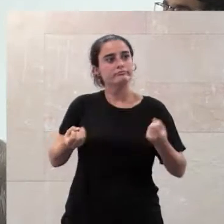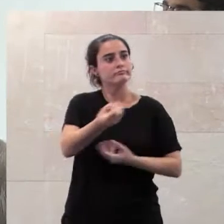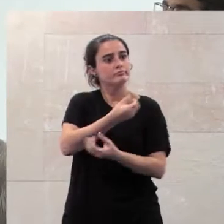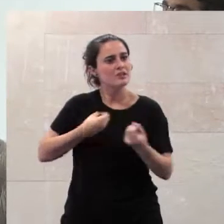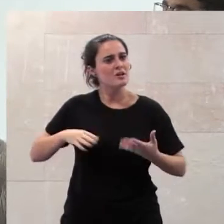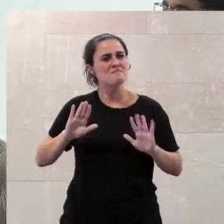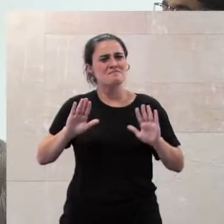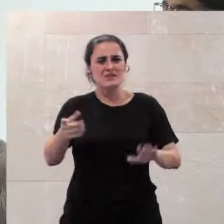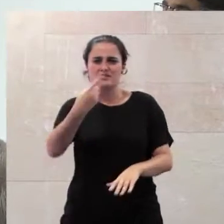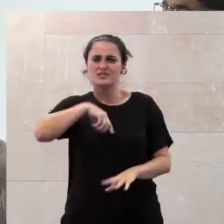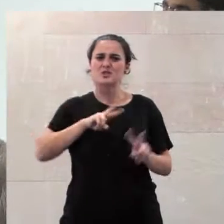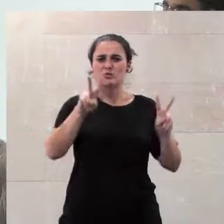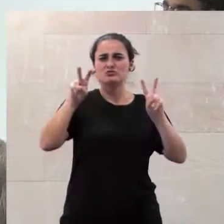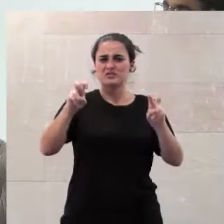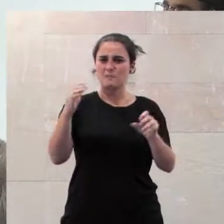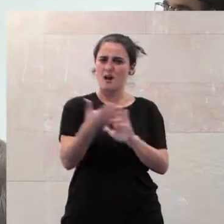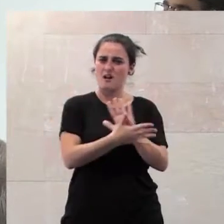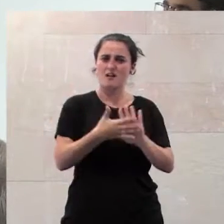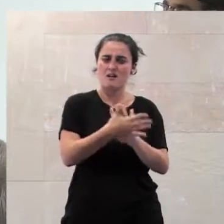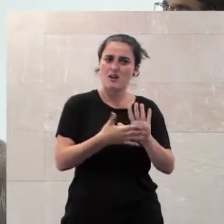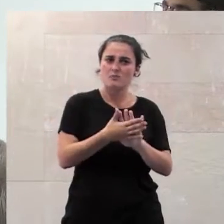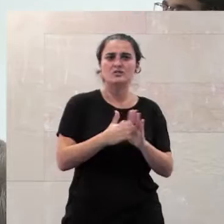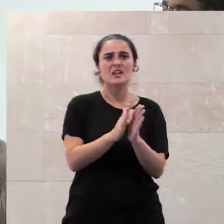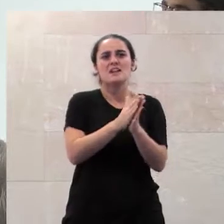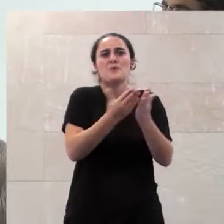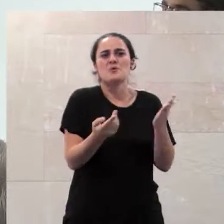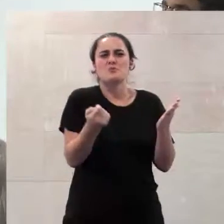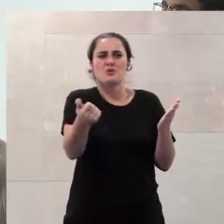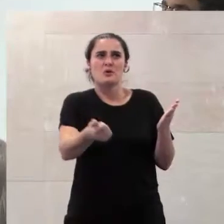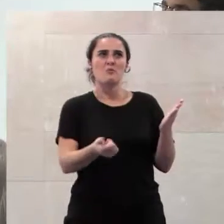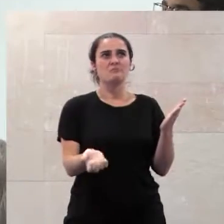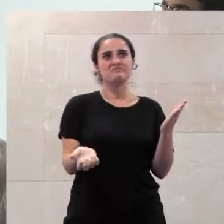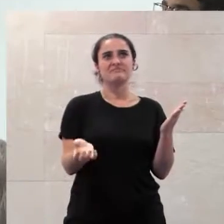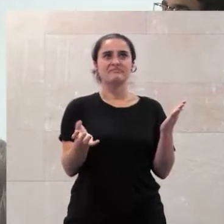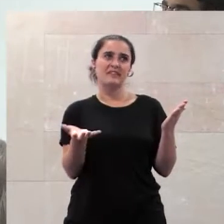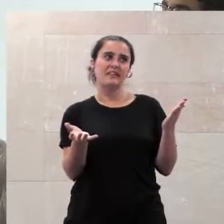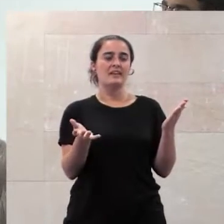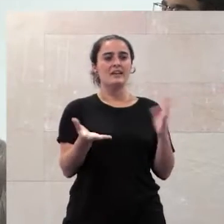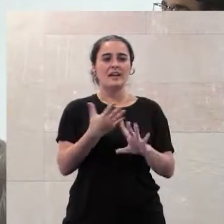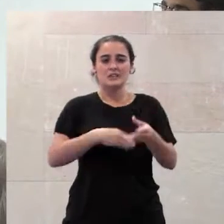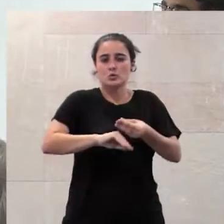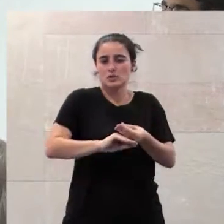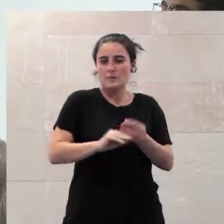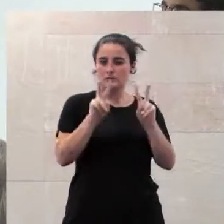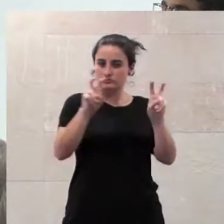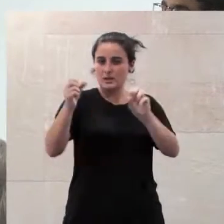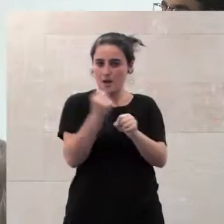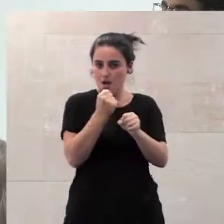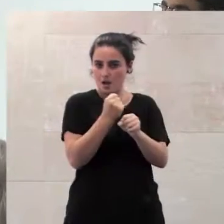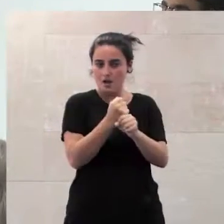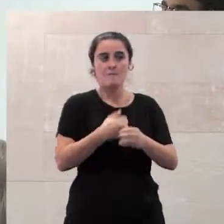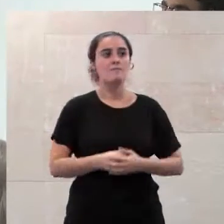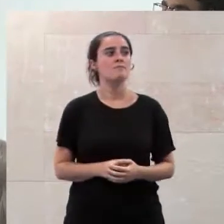lo que hacemos es tratar un tema. El libro es un poco como la disculpa, digamos, para tratar un tema. Y